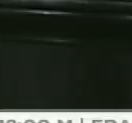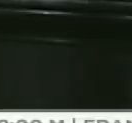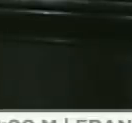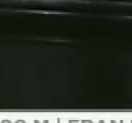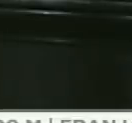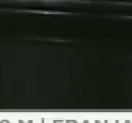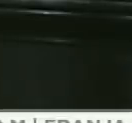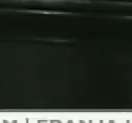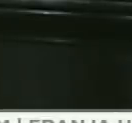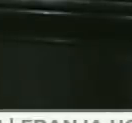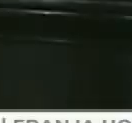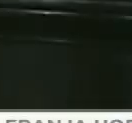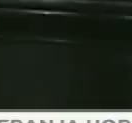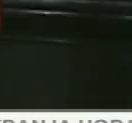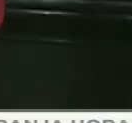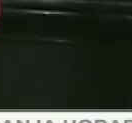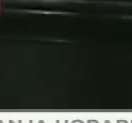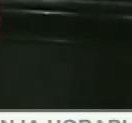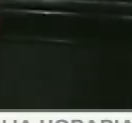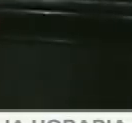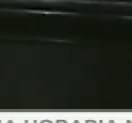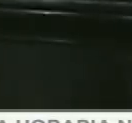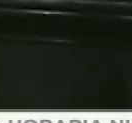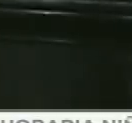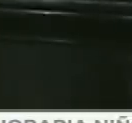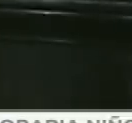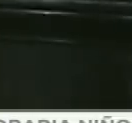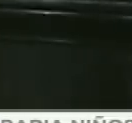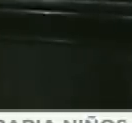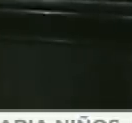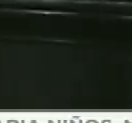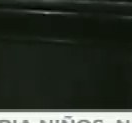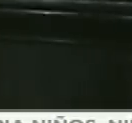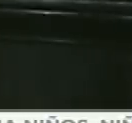parte de las cifras actualizadas y con estos datos retornamos el contacto a los estudios. Adelante.